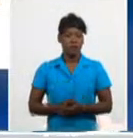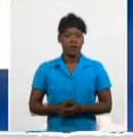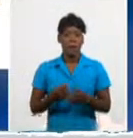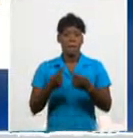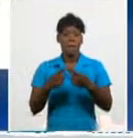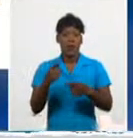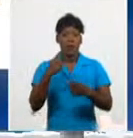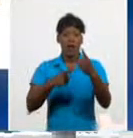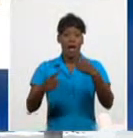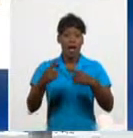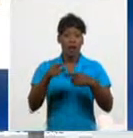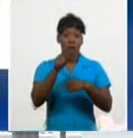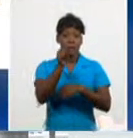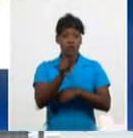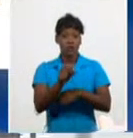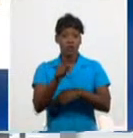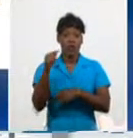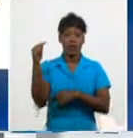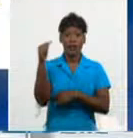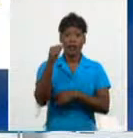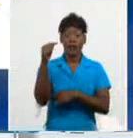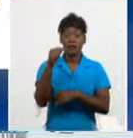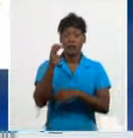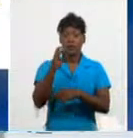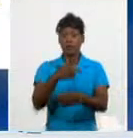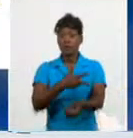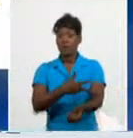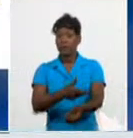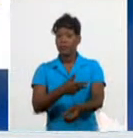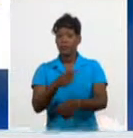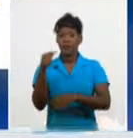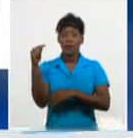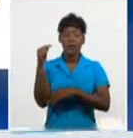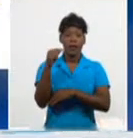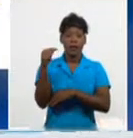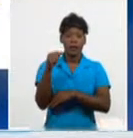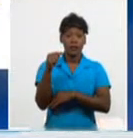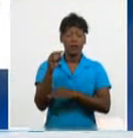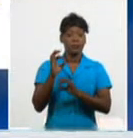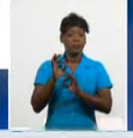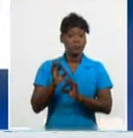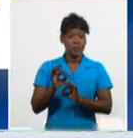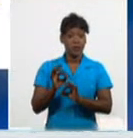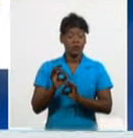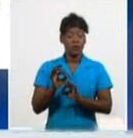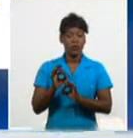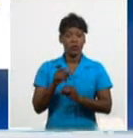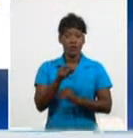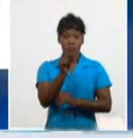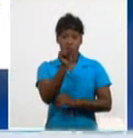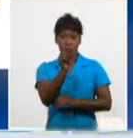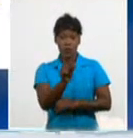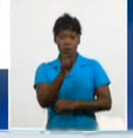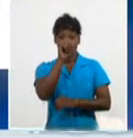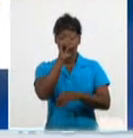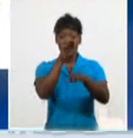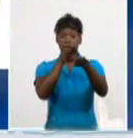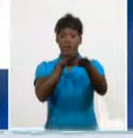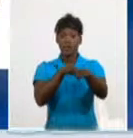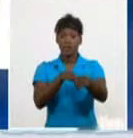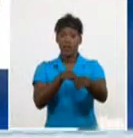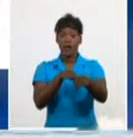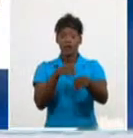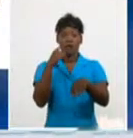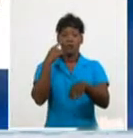quiere decir que esa persona que se la tomamos en el momento que debe tener el título más alto de